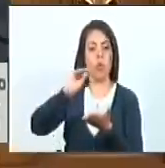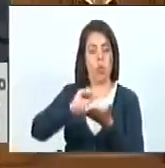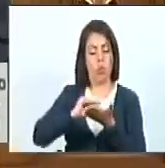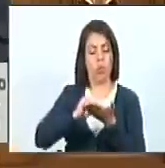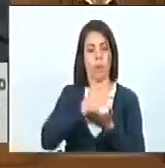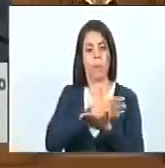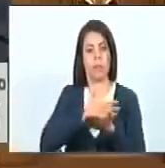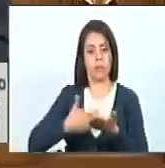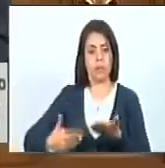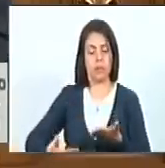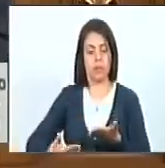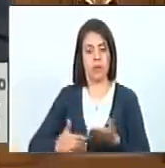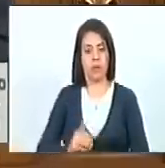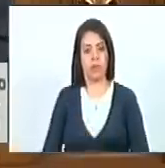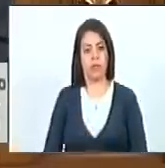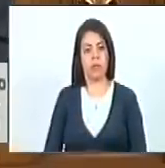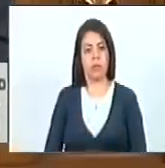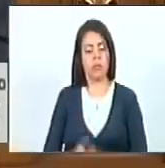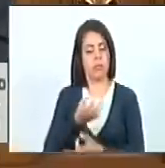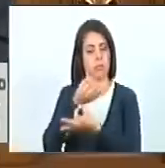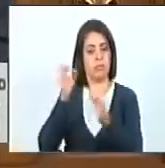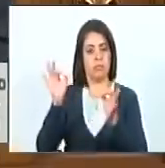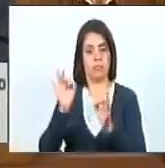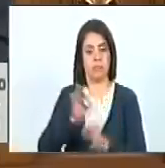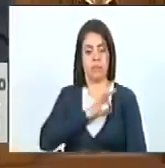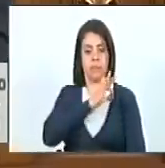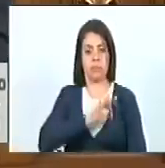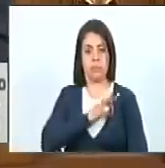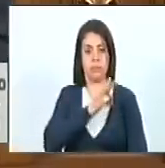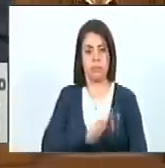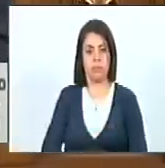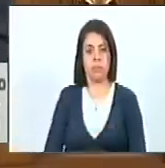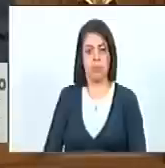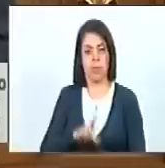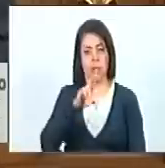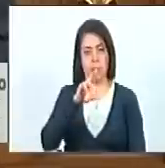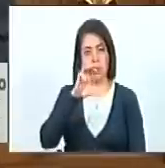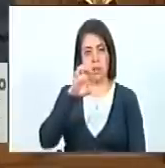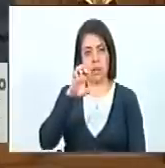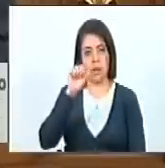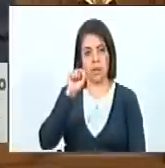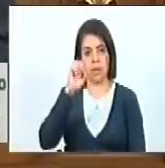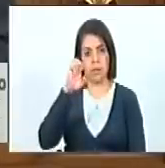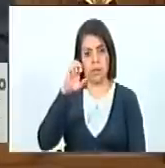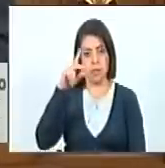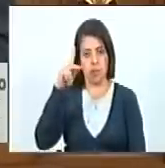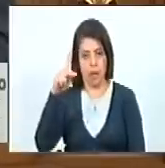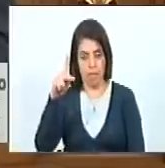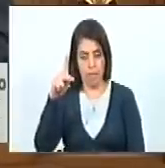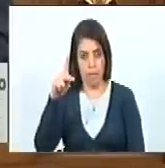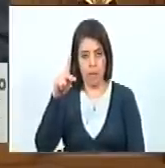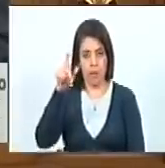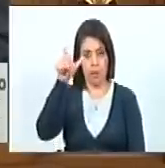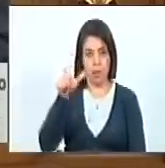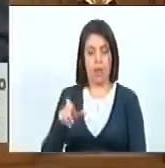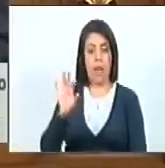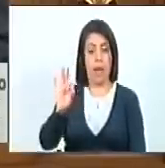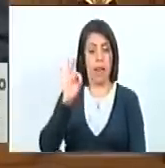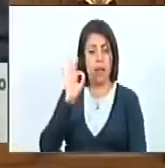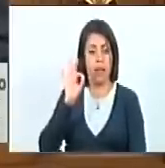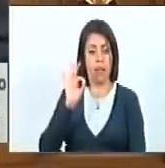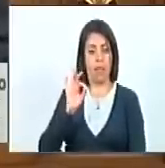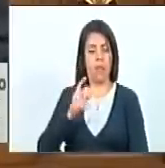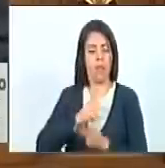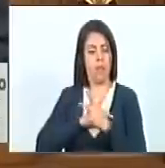como presidente el excelentísimo señor Recep Tayyip Erdogan, elegido